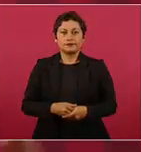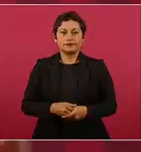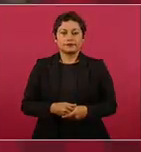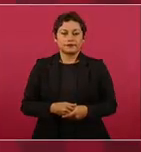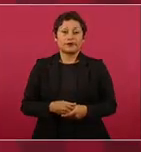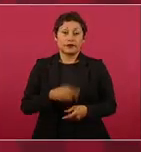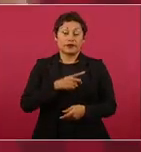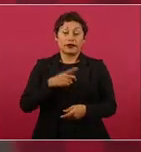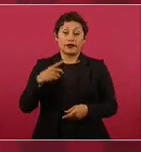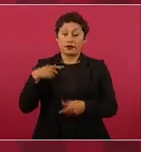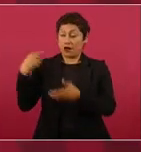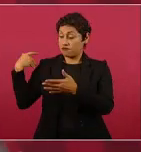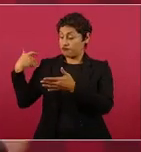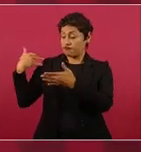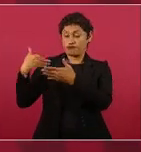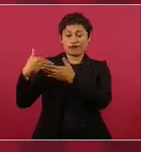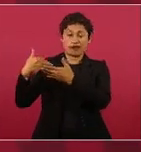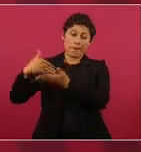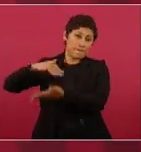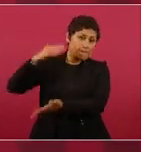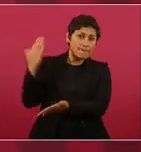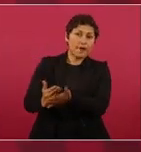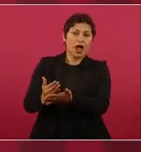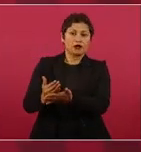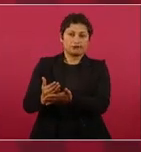Frenar, cortar de tajo eso.